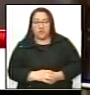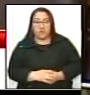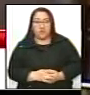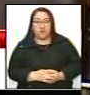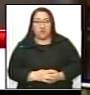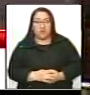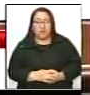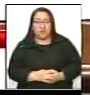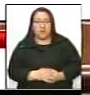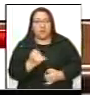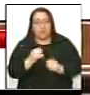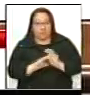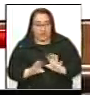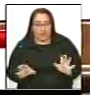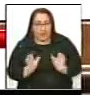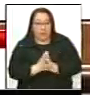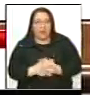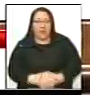Para que concluya, por favor.